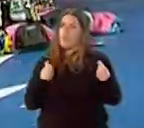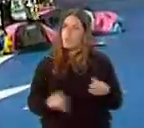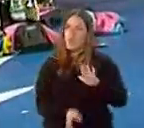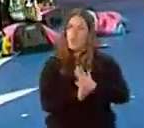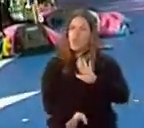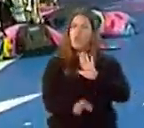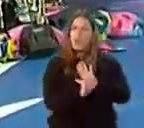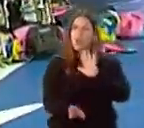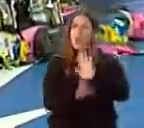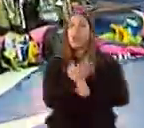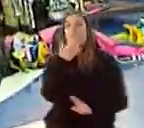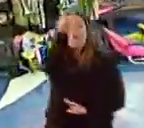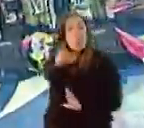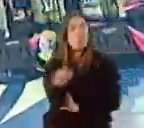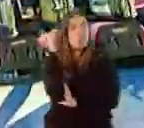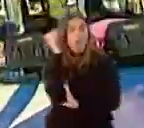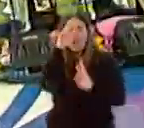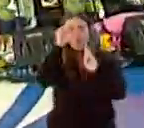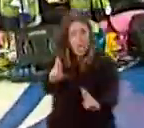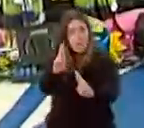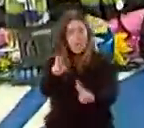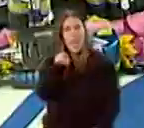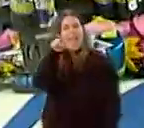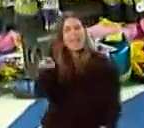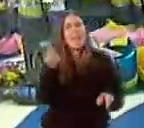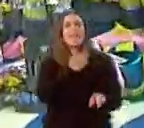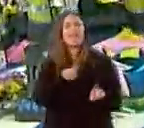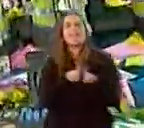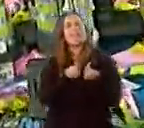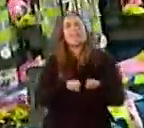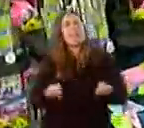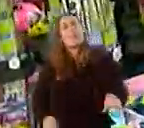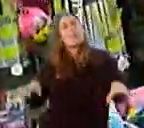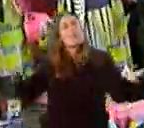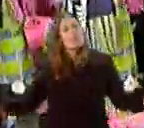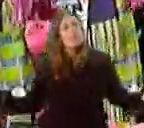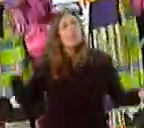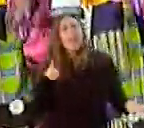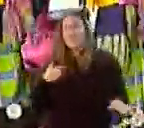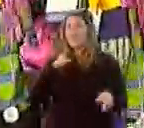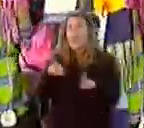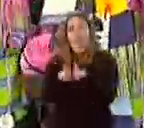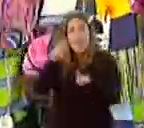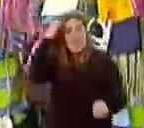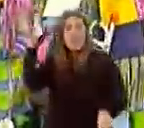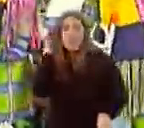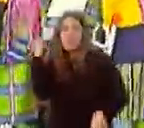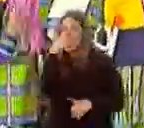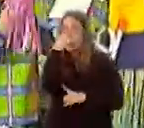si a una mujer al pegar y ella se siente princesa con una reina que enamora